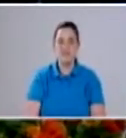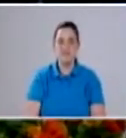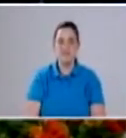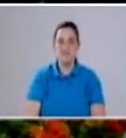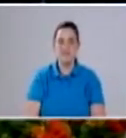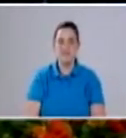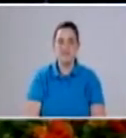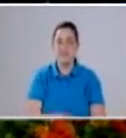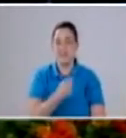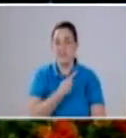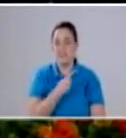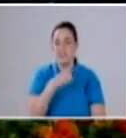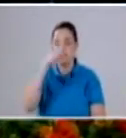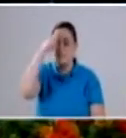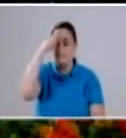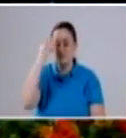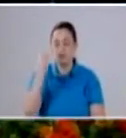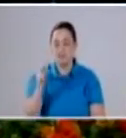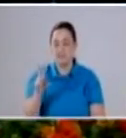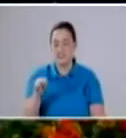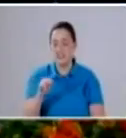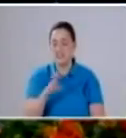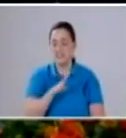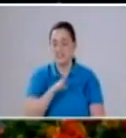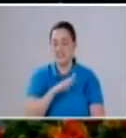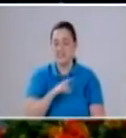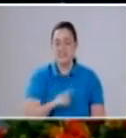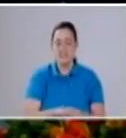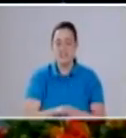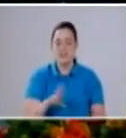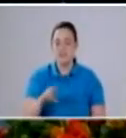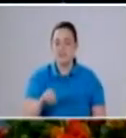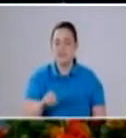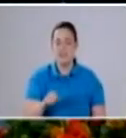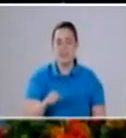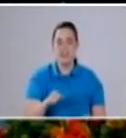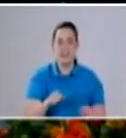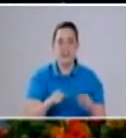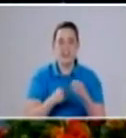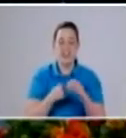Solo porque no tengo tiempo, mucho tiempo, no le hago una prueba.